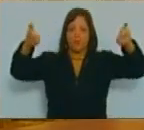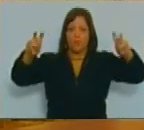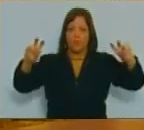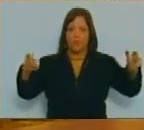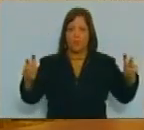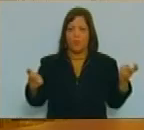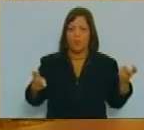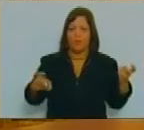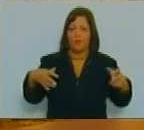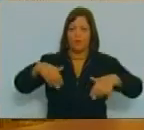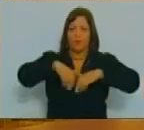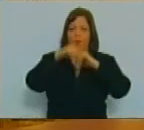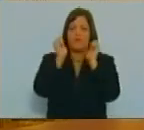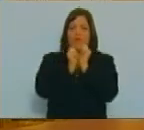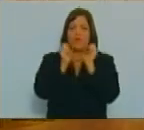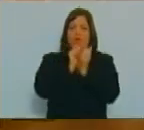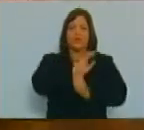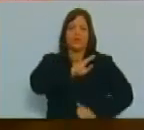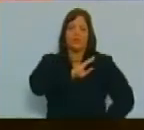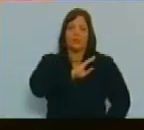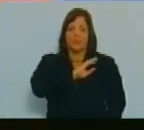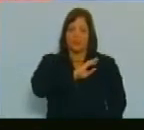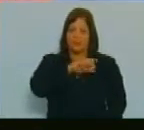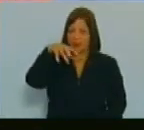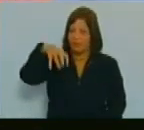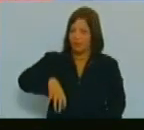criminalidad y violencia en el país